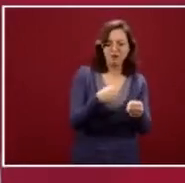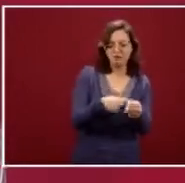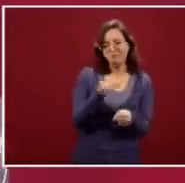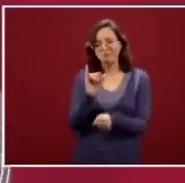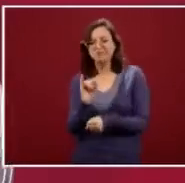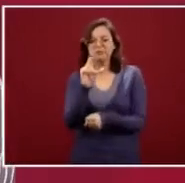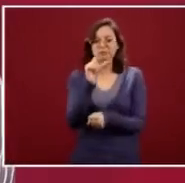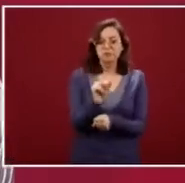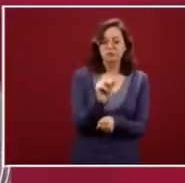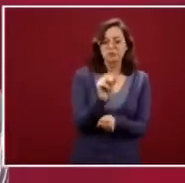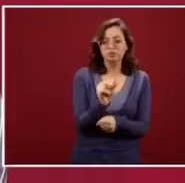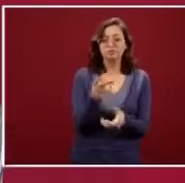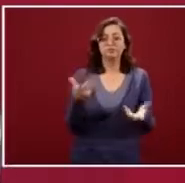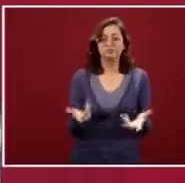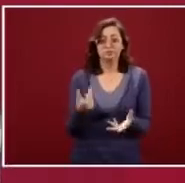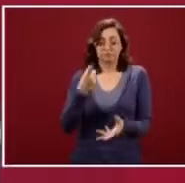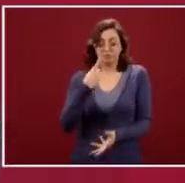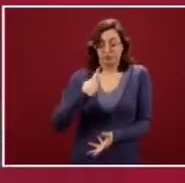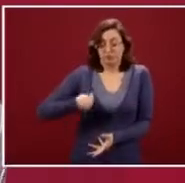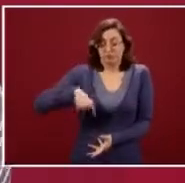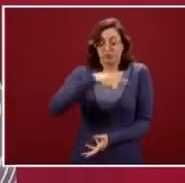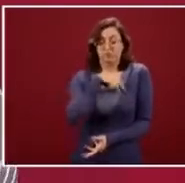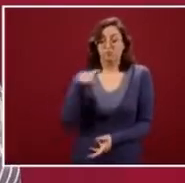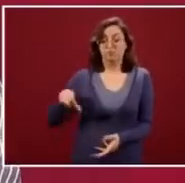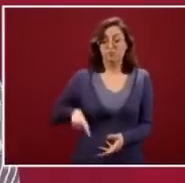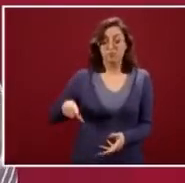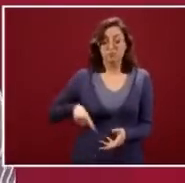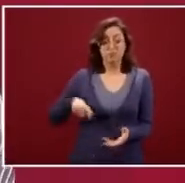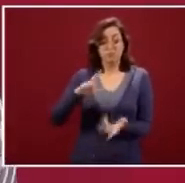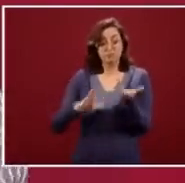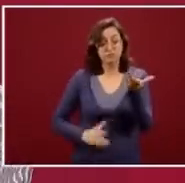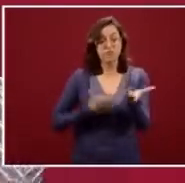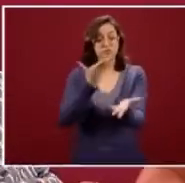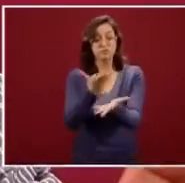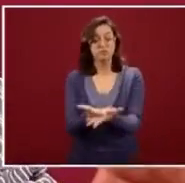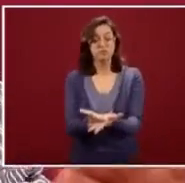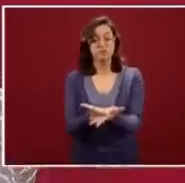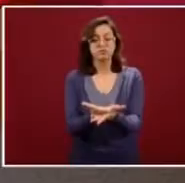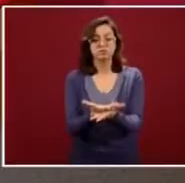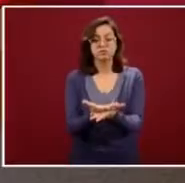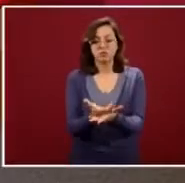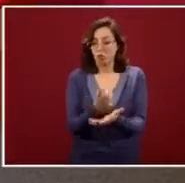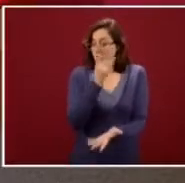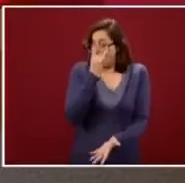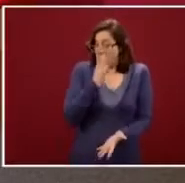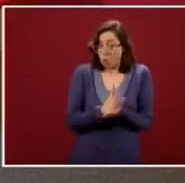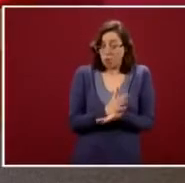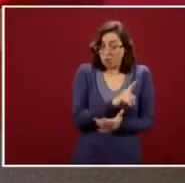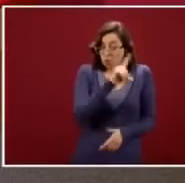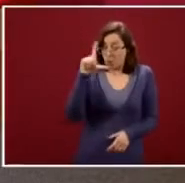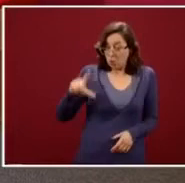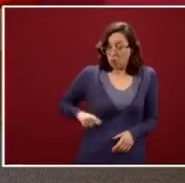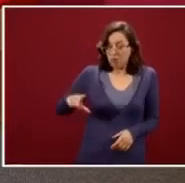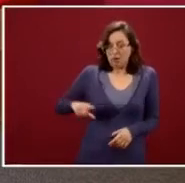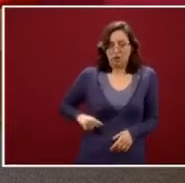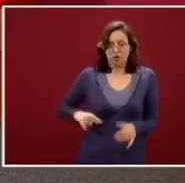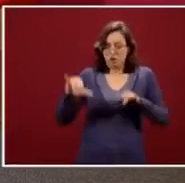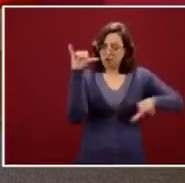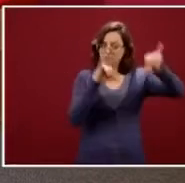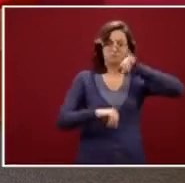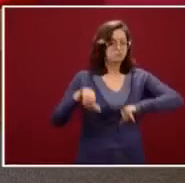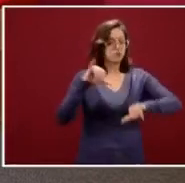una disposición de nosotros mismos, del Gobierno de la República, fue descentralizar lo más pronto posible el